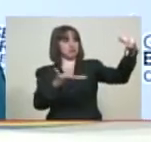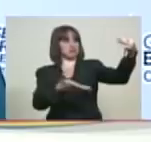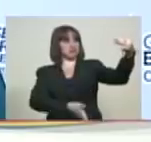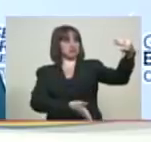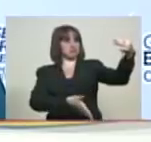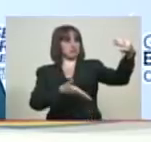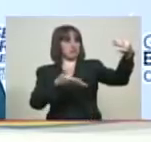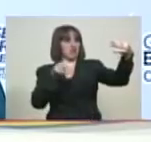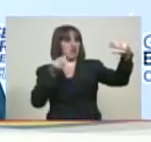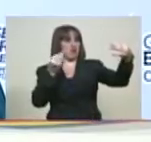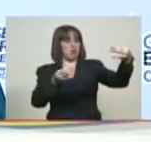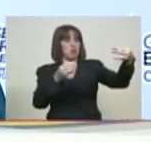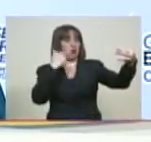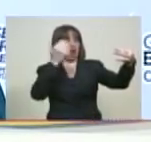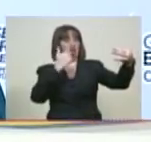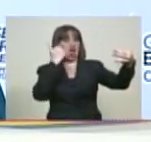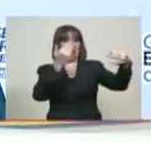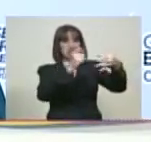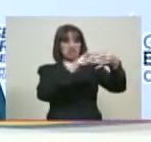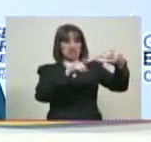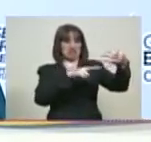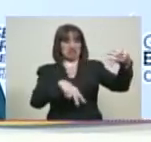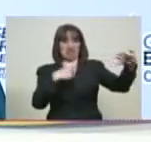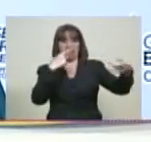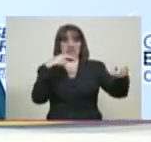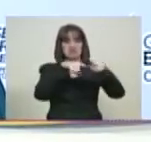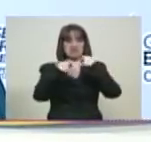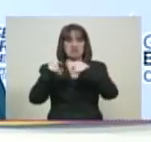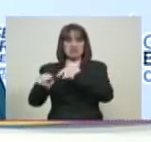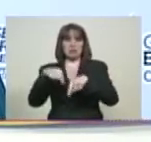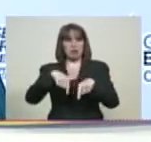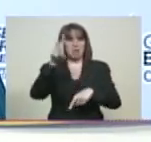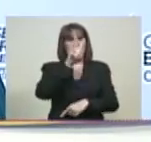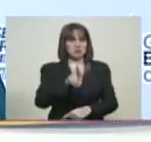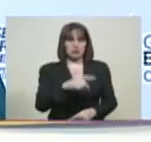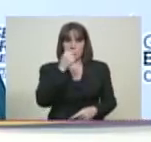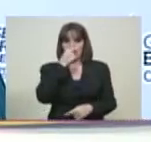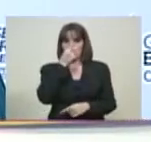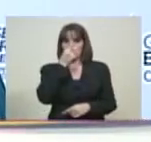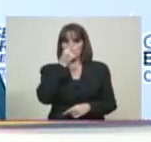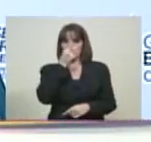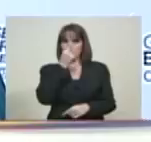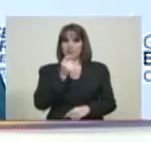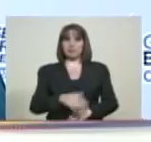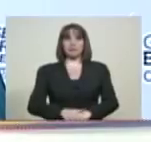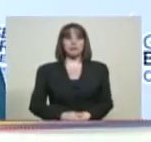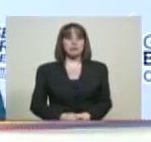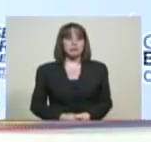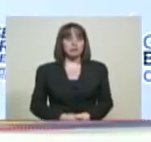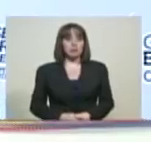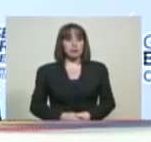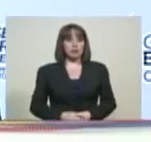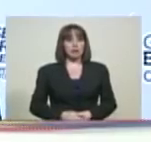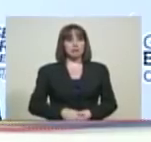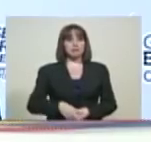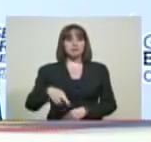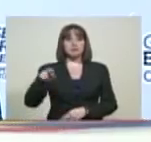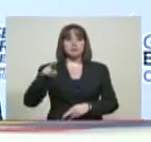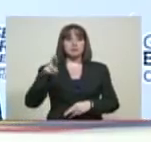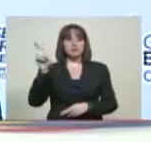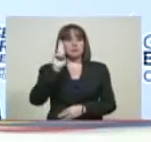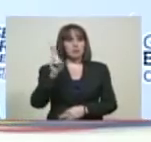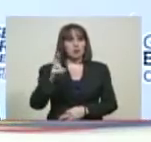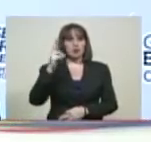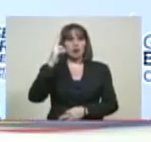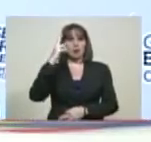quien de manera insolente pretende meter sus narices en la vida interna de la república bolivariana de venezuela y